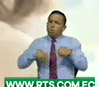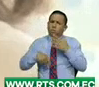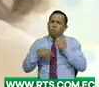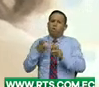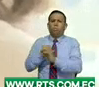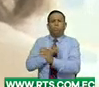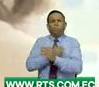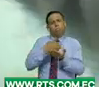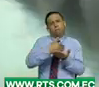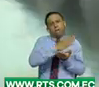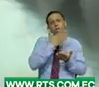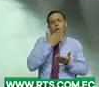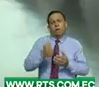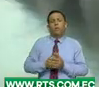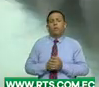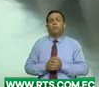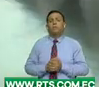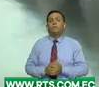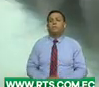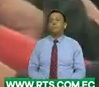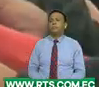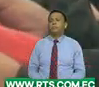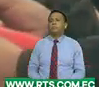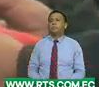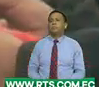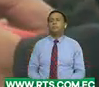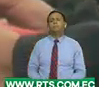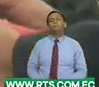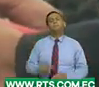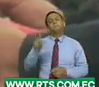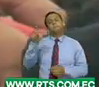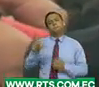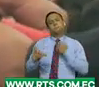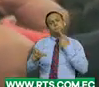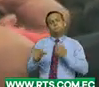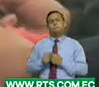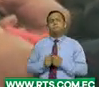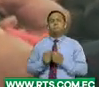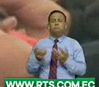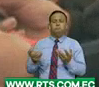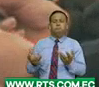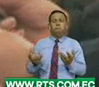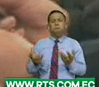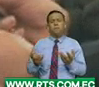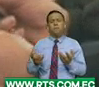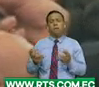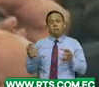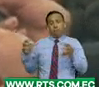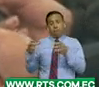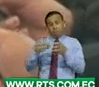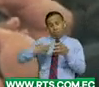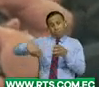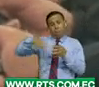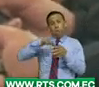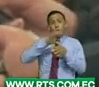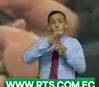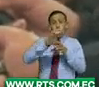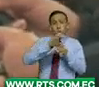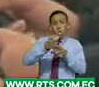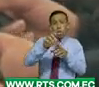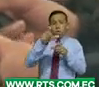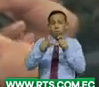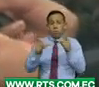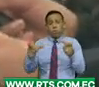responde a varias intenciones que se quiere evitar justamente que el consejo se pronuncie o los concejales nos